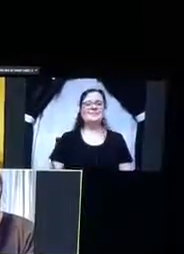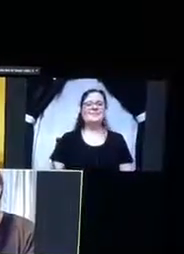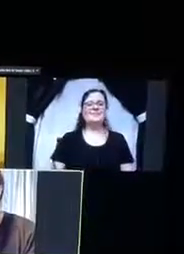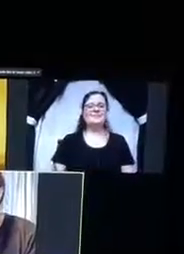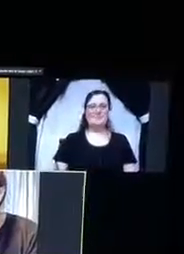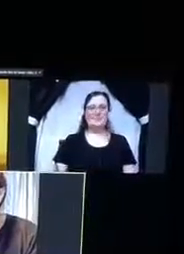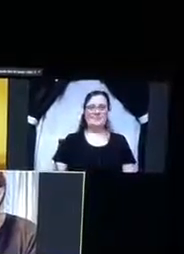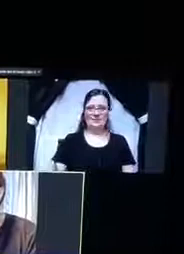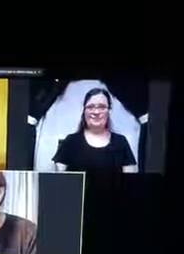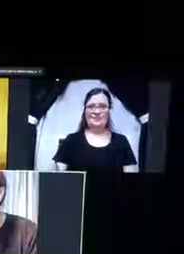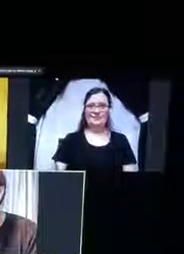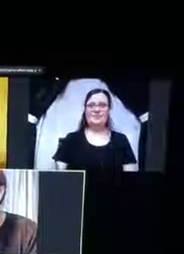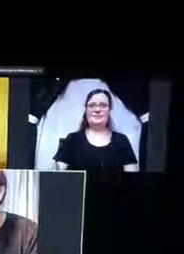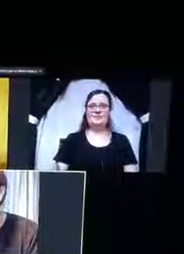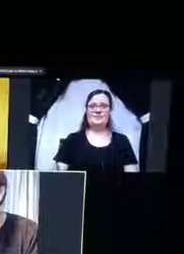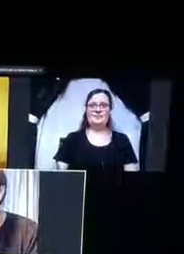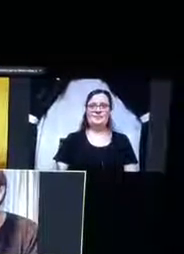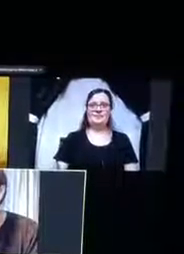Tenemos acá